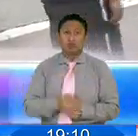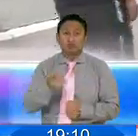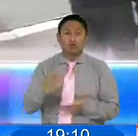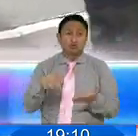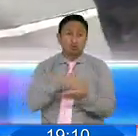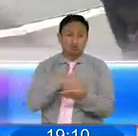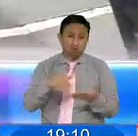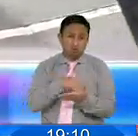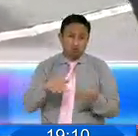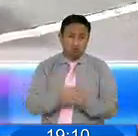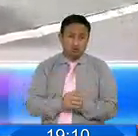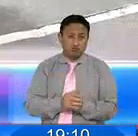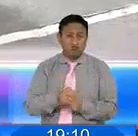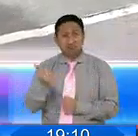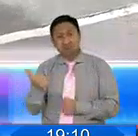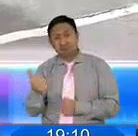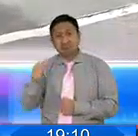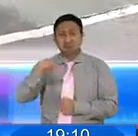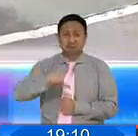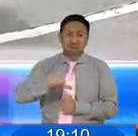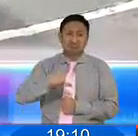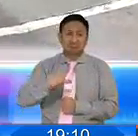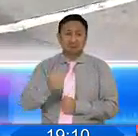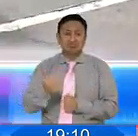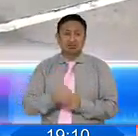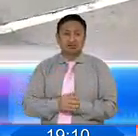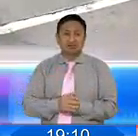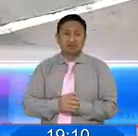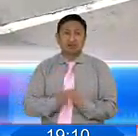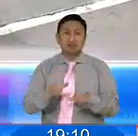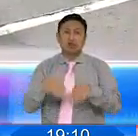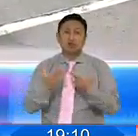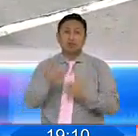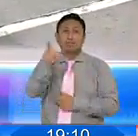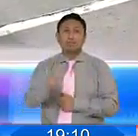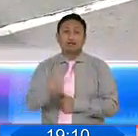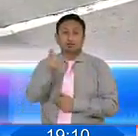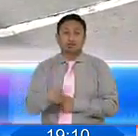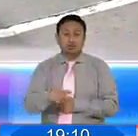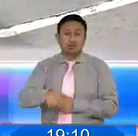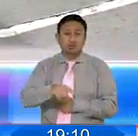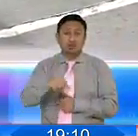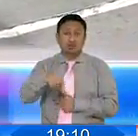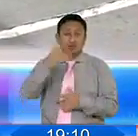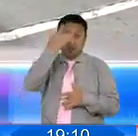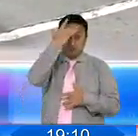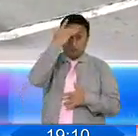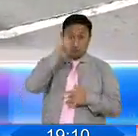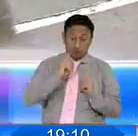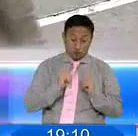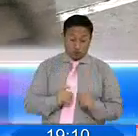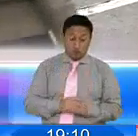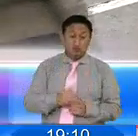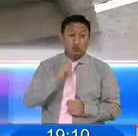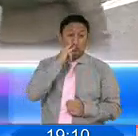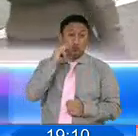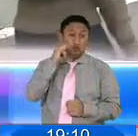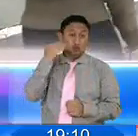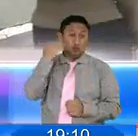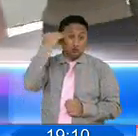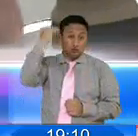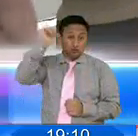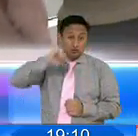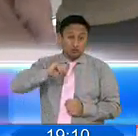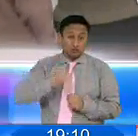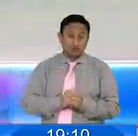no es favorable, no es favorable, especialmente para las personas enfermas con cáncer, los niños y las personas adultas de la